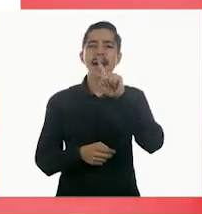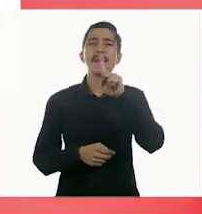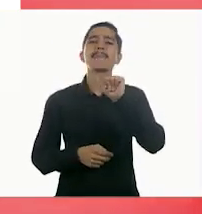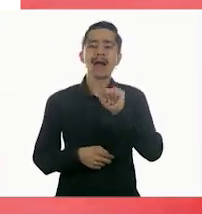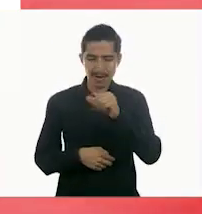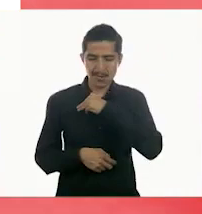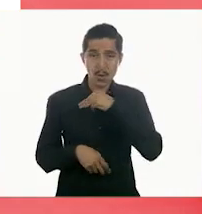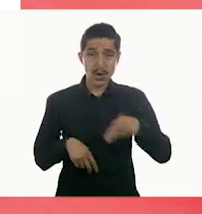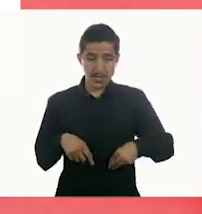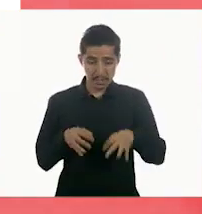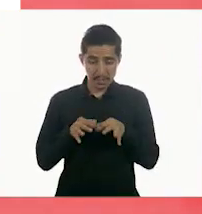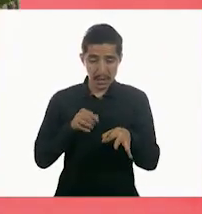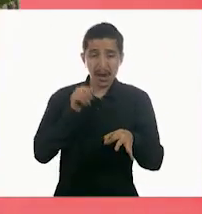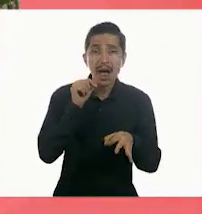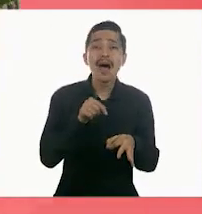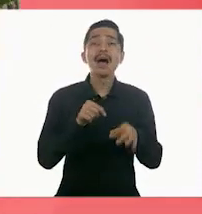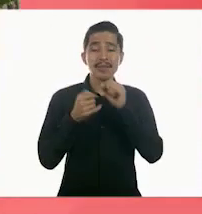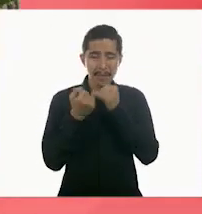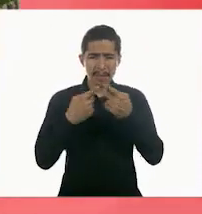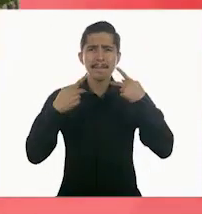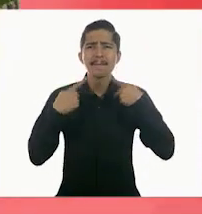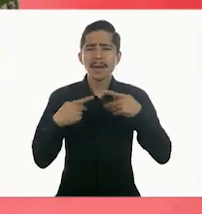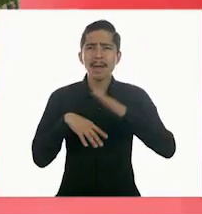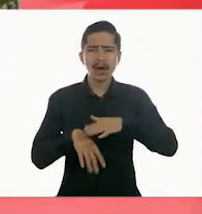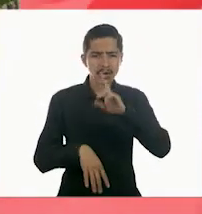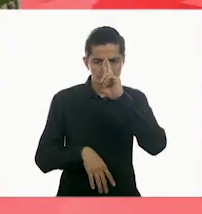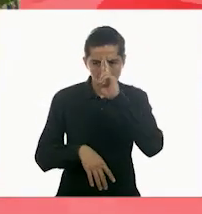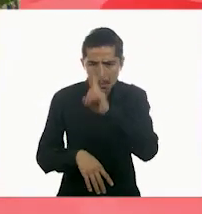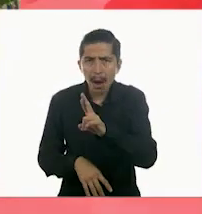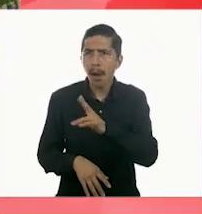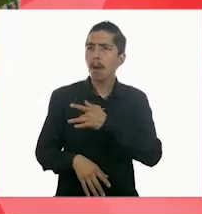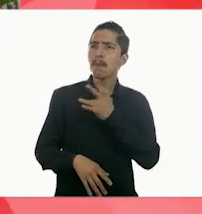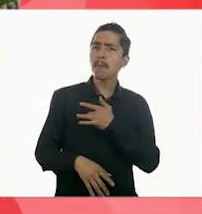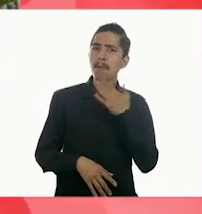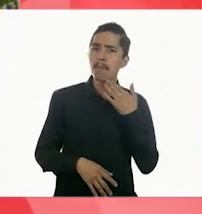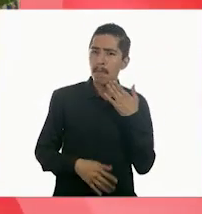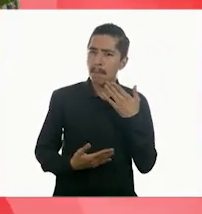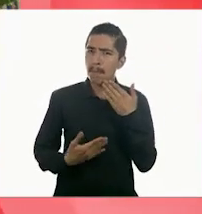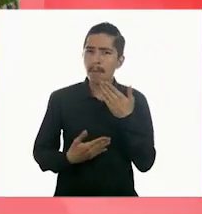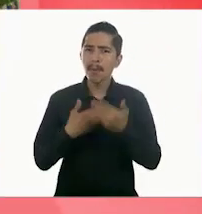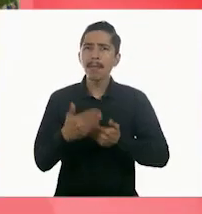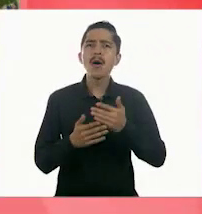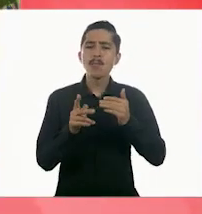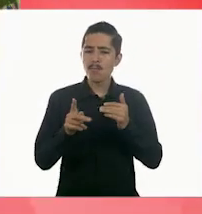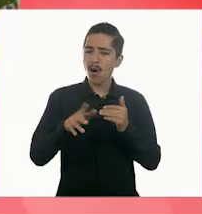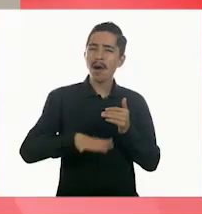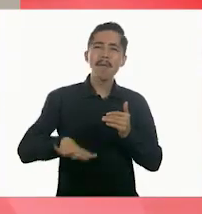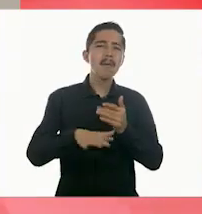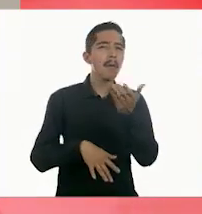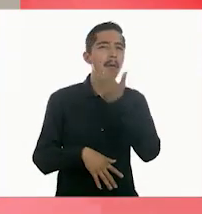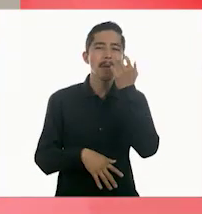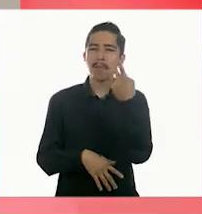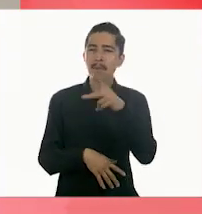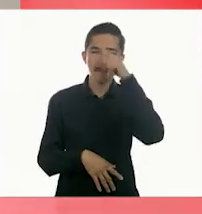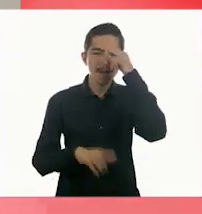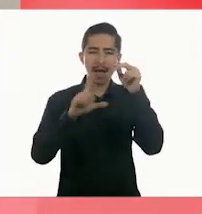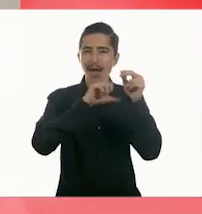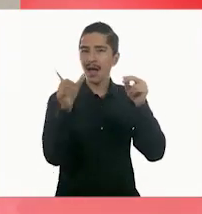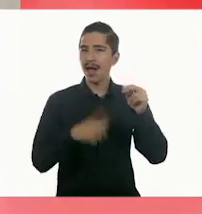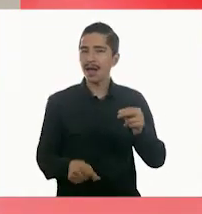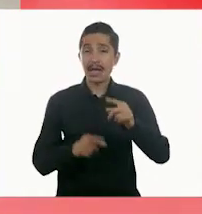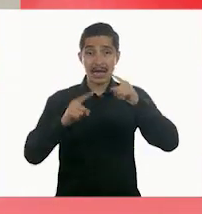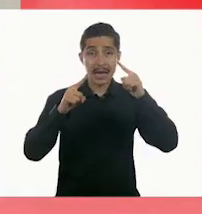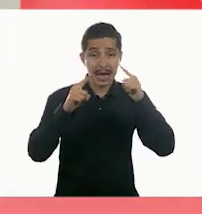municipio pintoresco que nos recibe con su gente respetuosa y cálida. Como todo pueblo tradicional de México, su